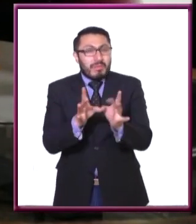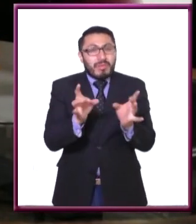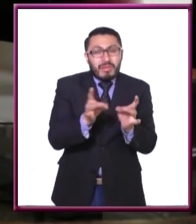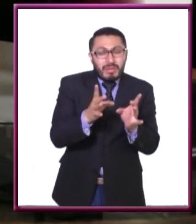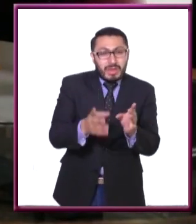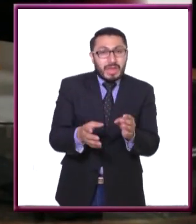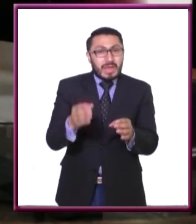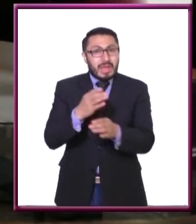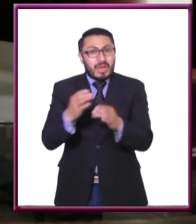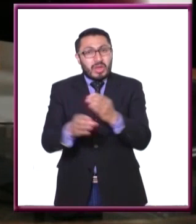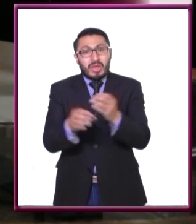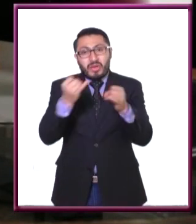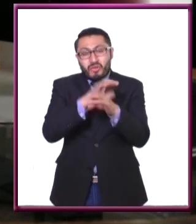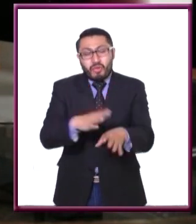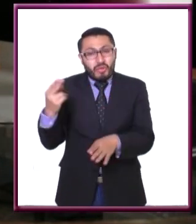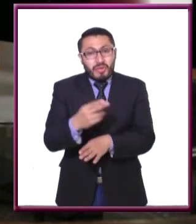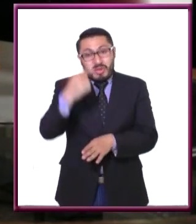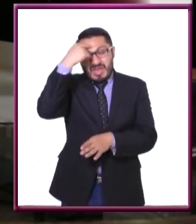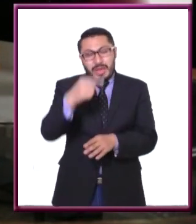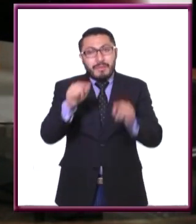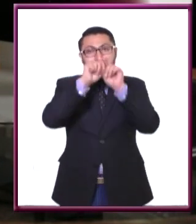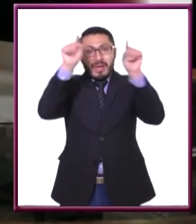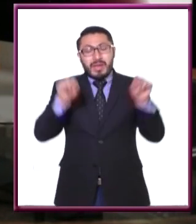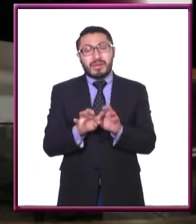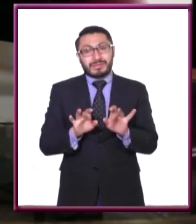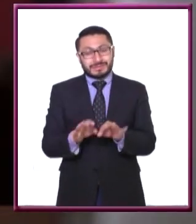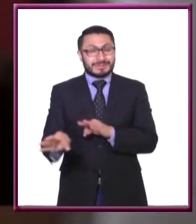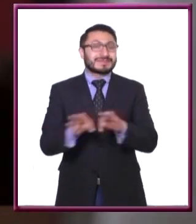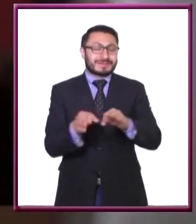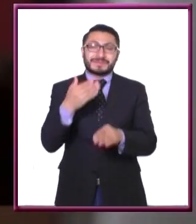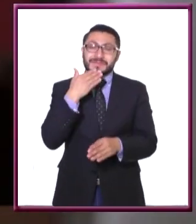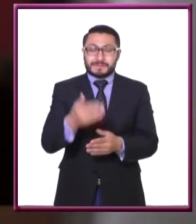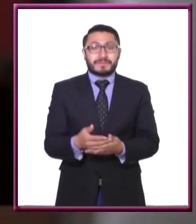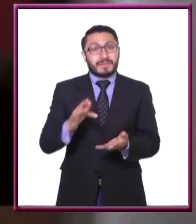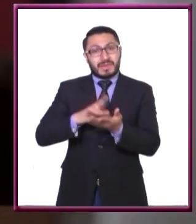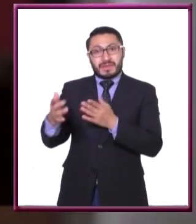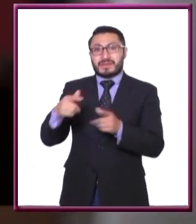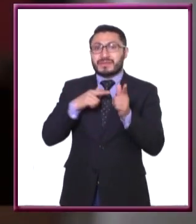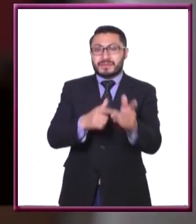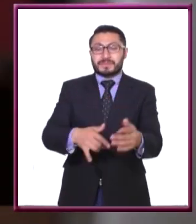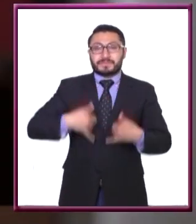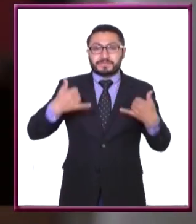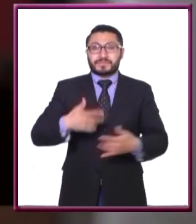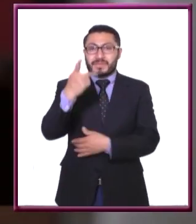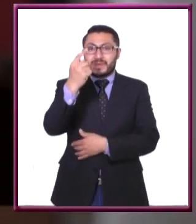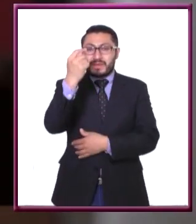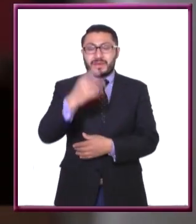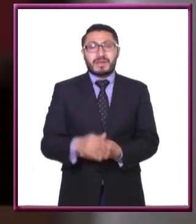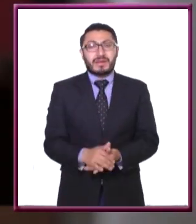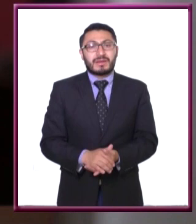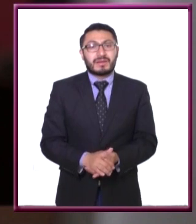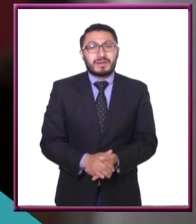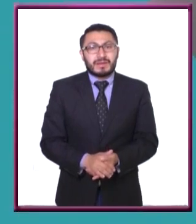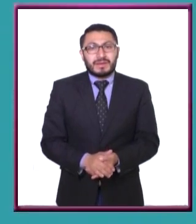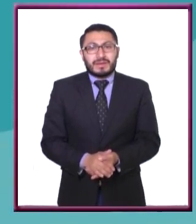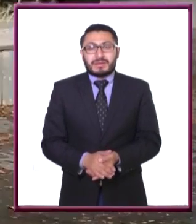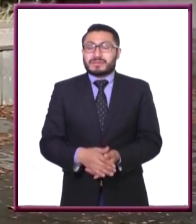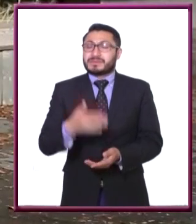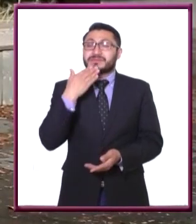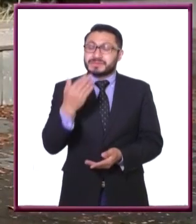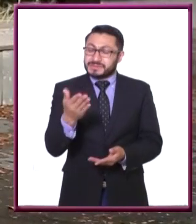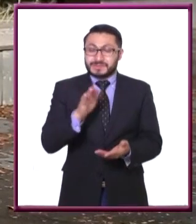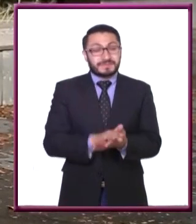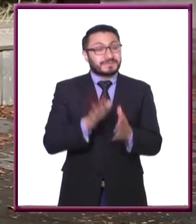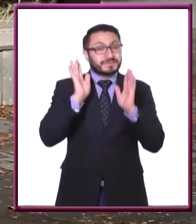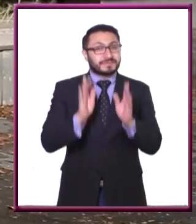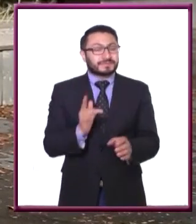que se necesitan para tener el modelo más exacto. Gracias. Y continuamos con esto que es Jóvenes en TV.